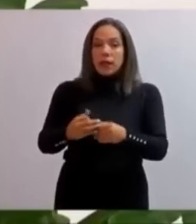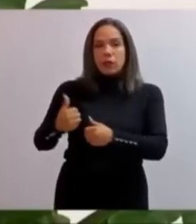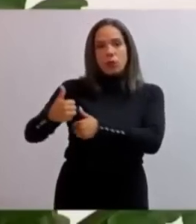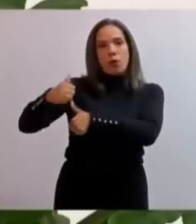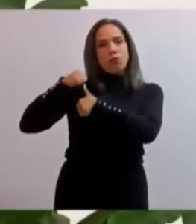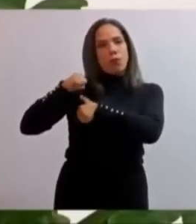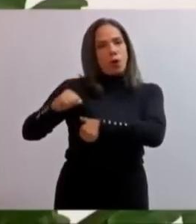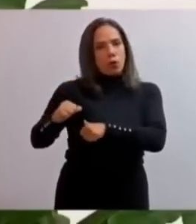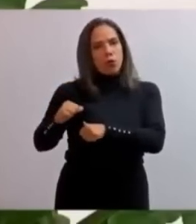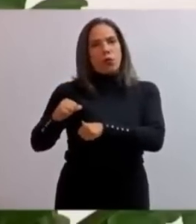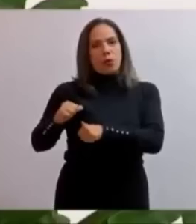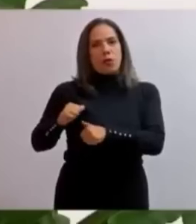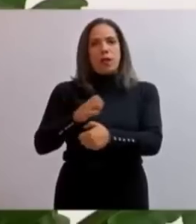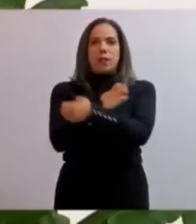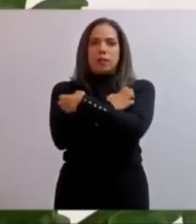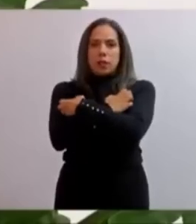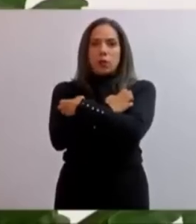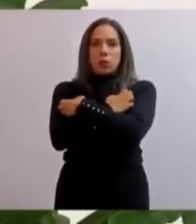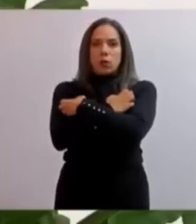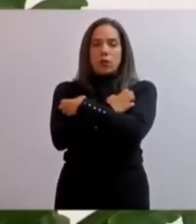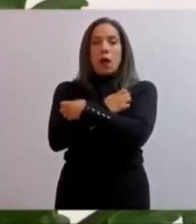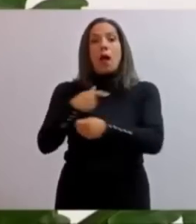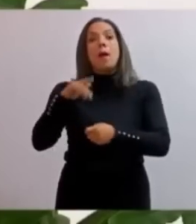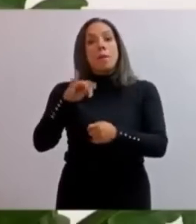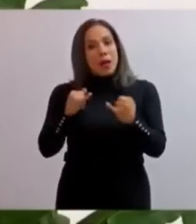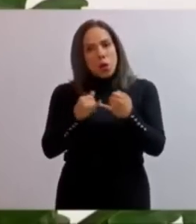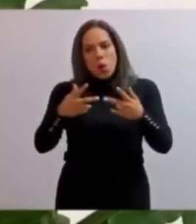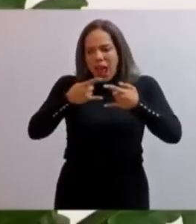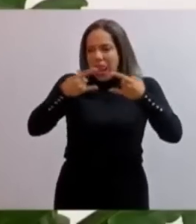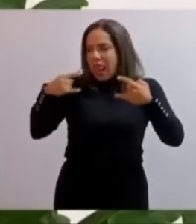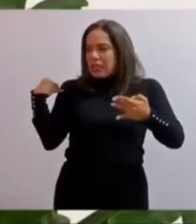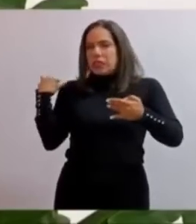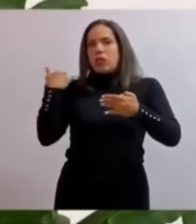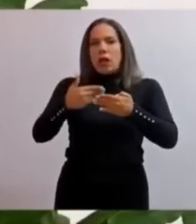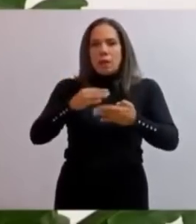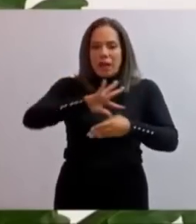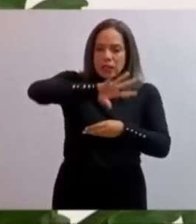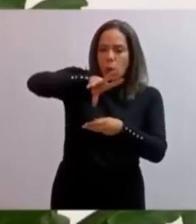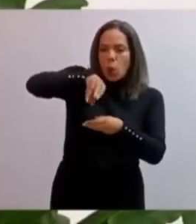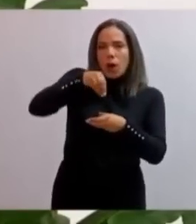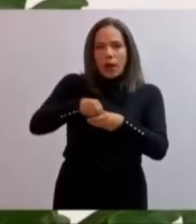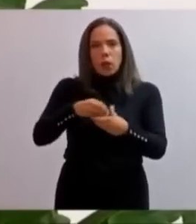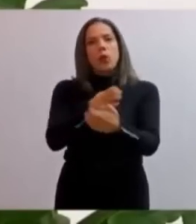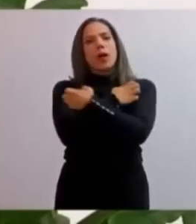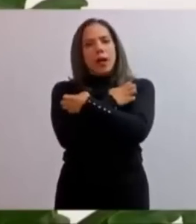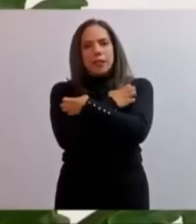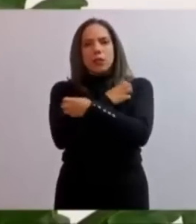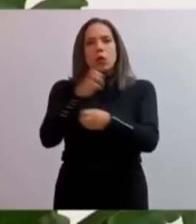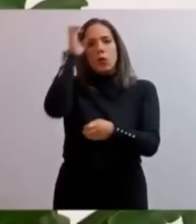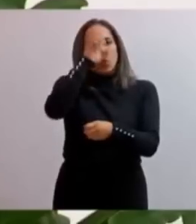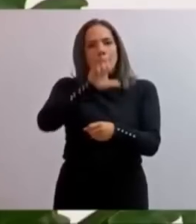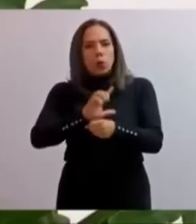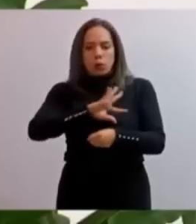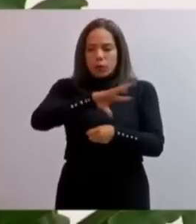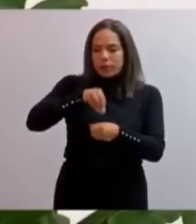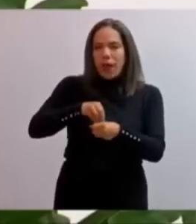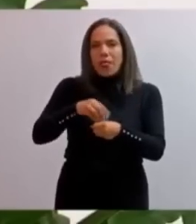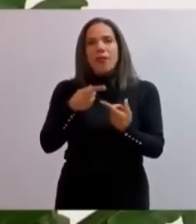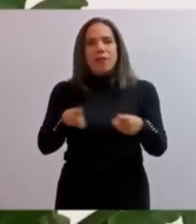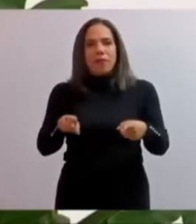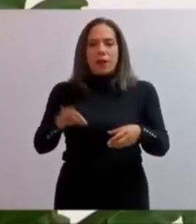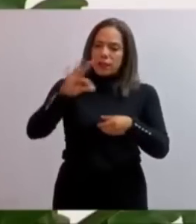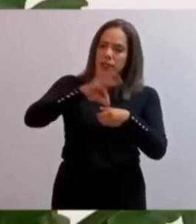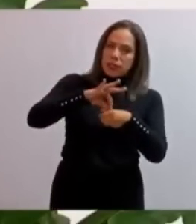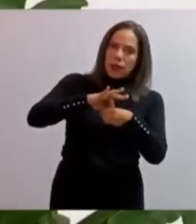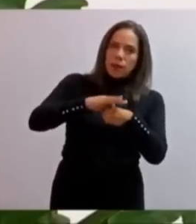pero a la vez responde a demandas históricas de una educación inclusiva, intercultural, democrática, crítica